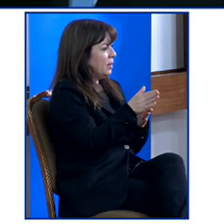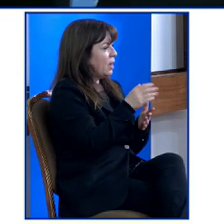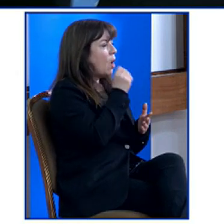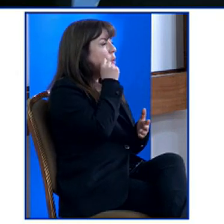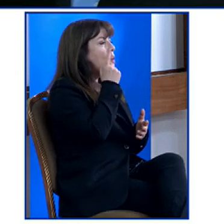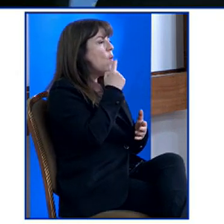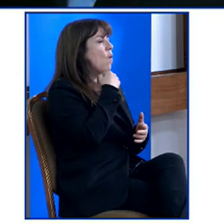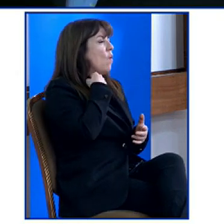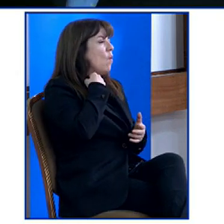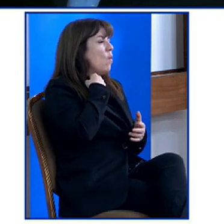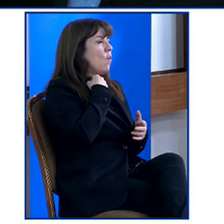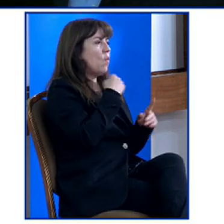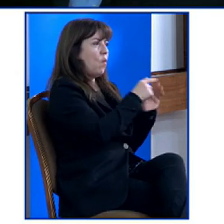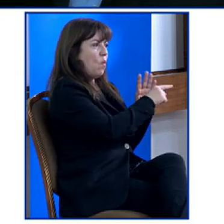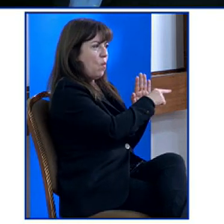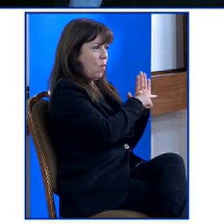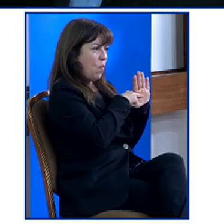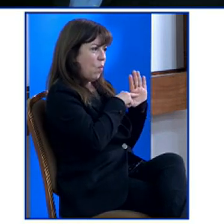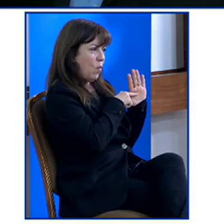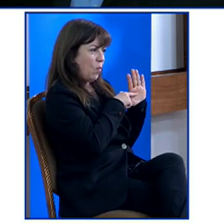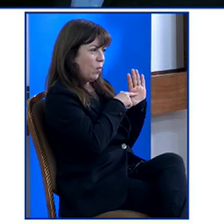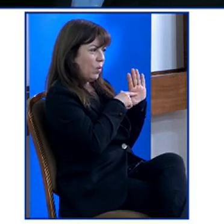es el efecto